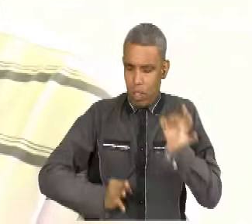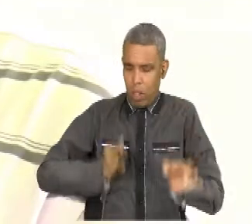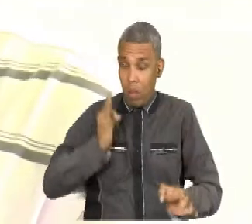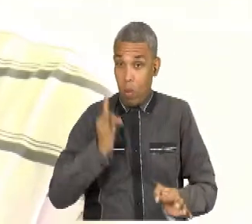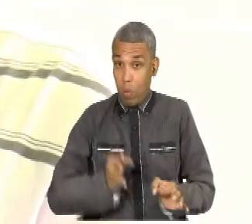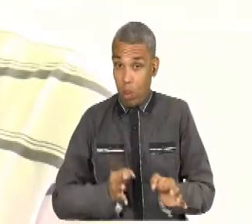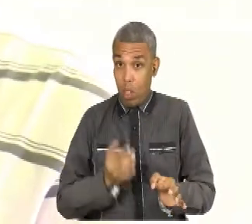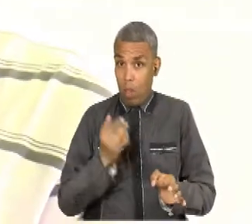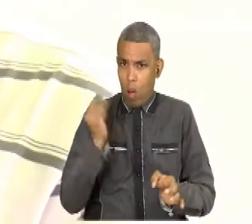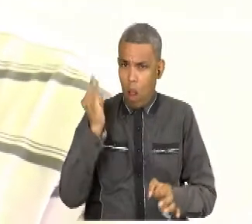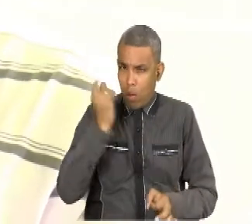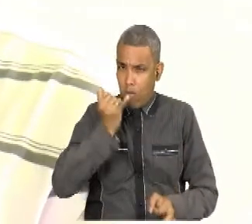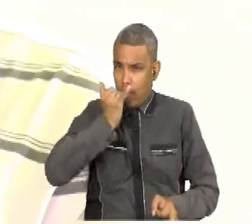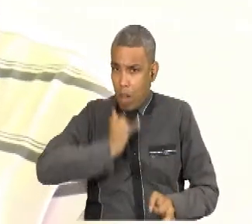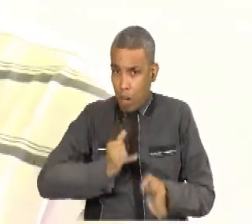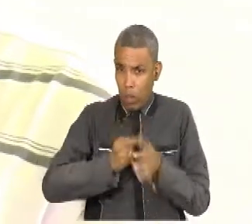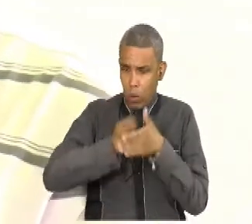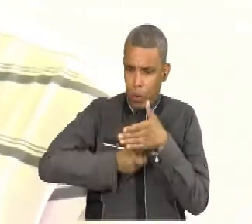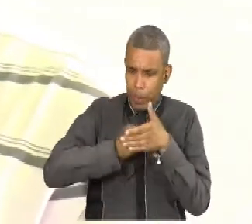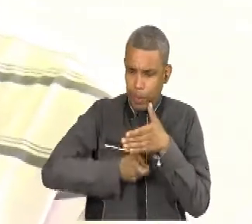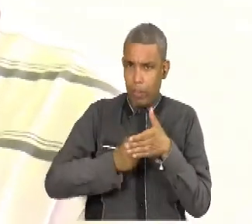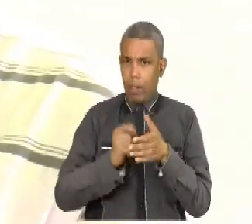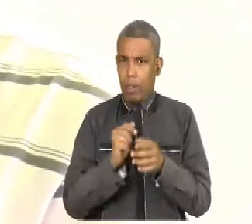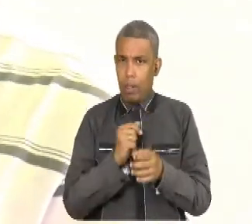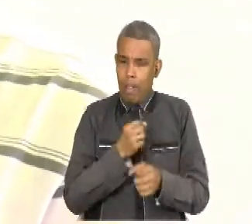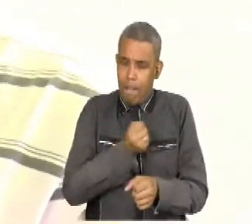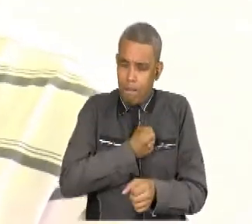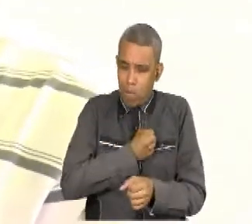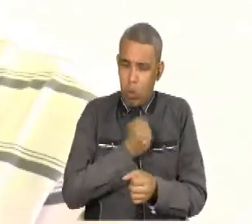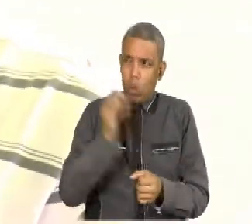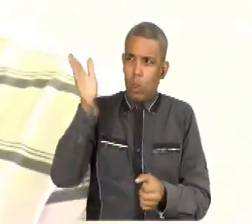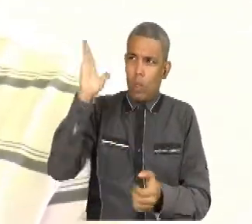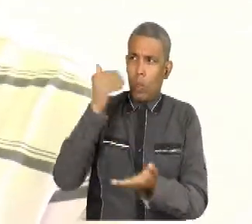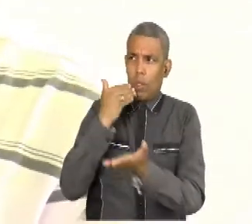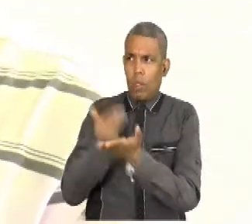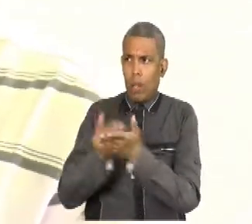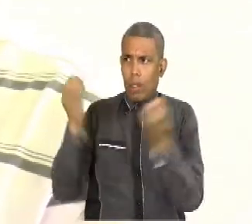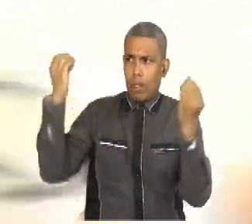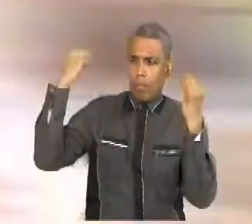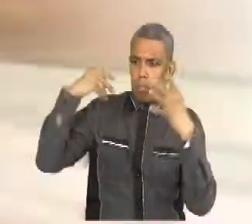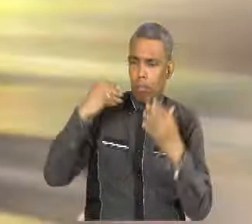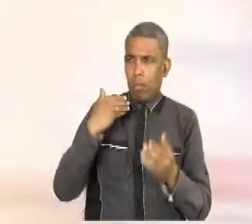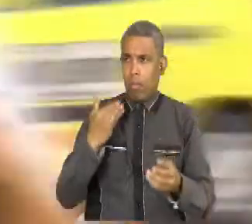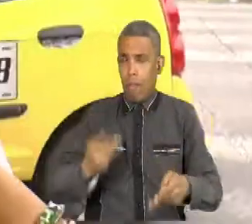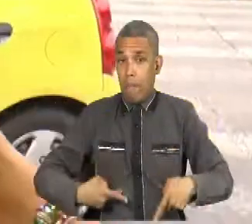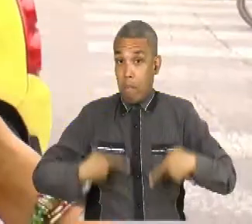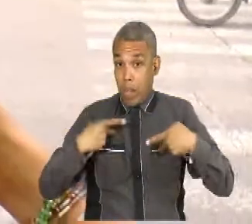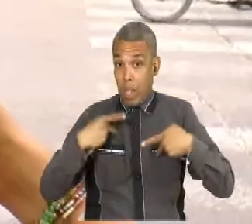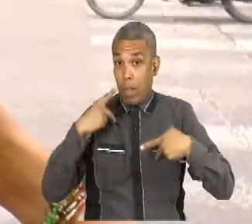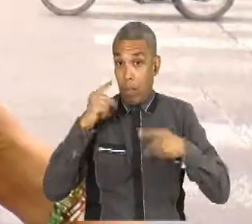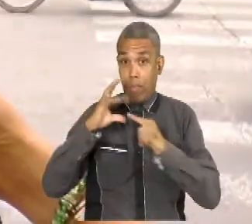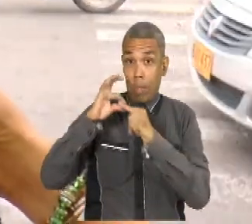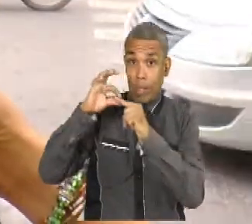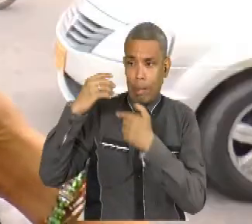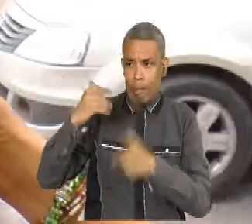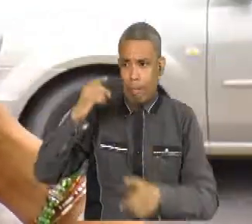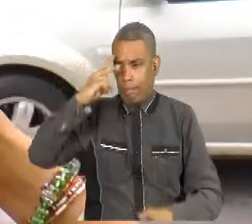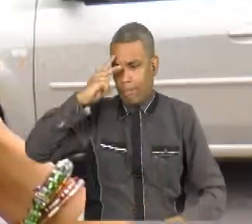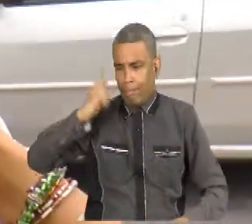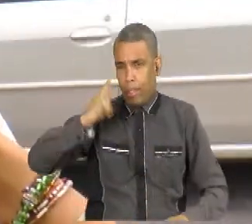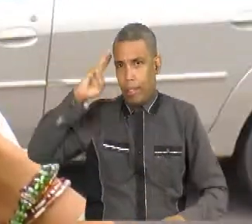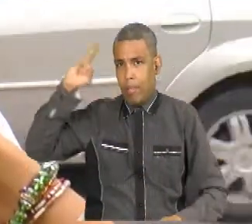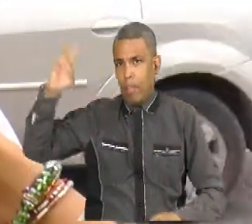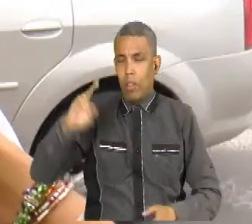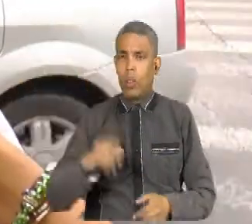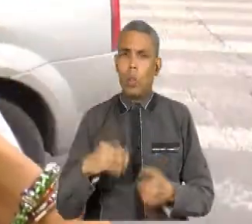perfeccionar, aprender a quererla, porque es una sola que Dios nos dio y no debemos jugar con ella. Pues es el mejor regalo que nos dio Dios